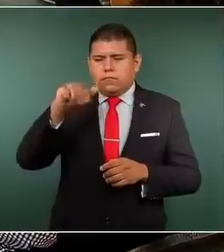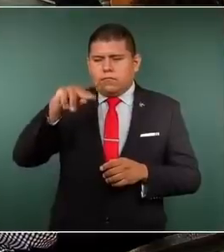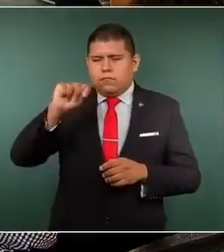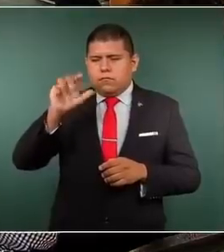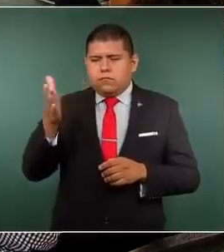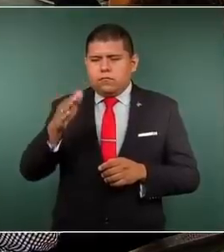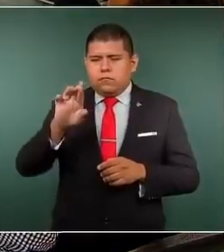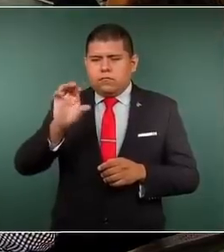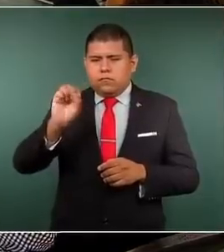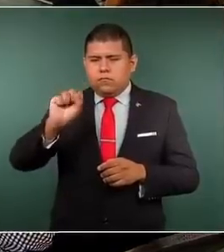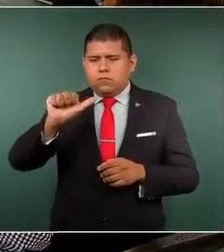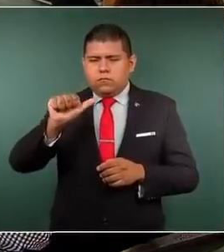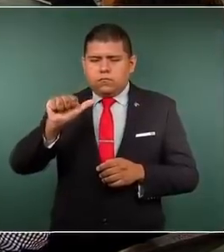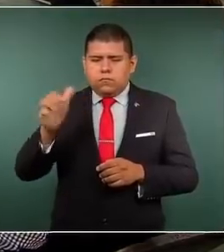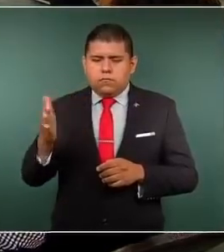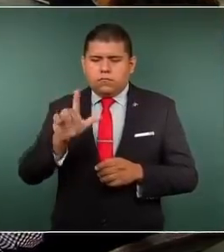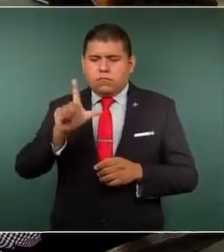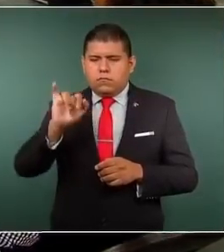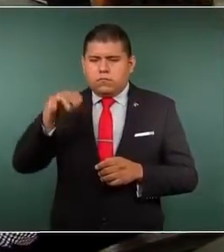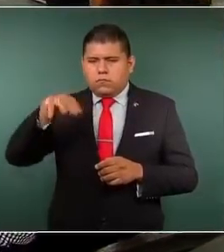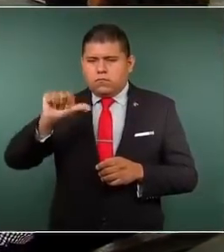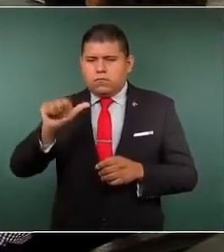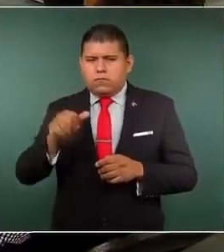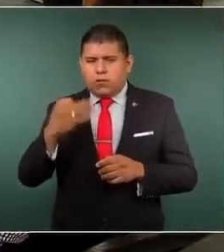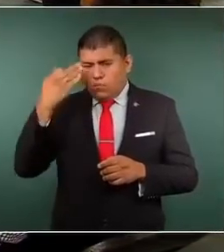como tanto tiempo